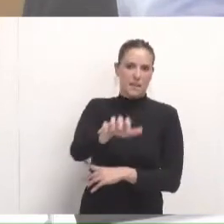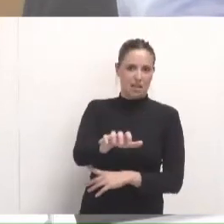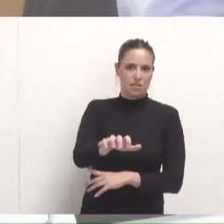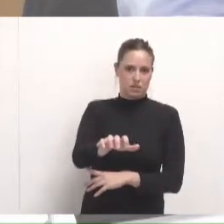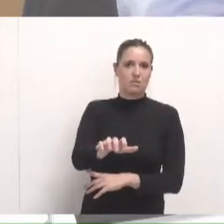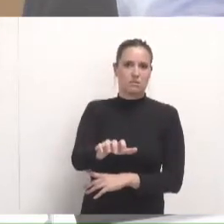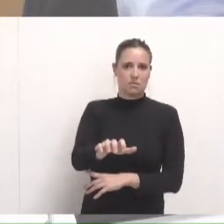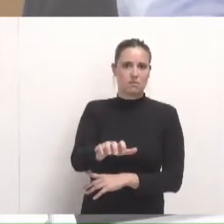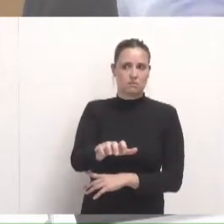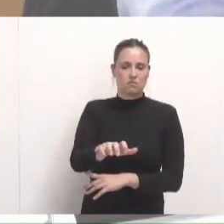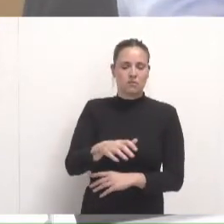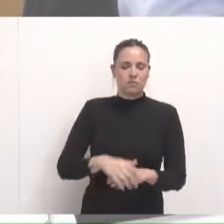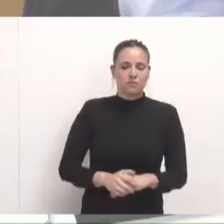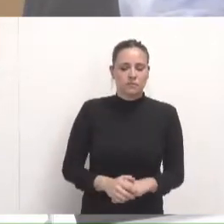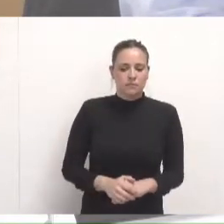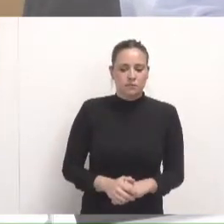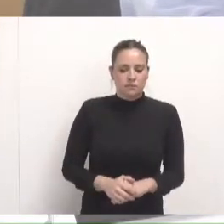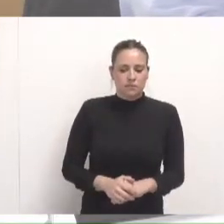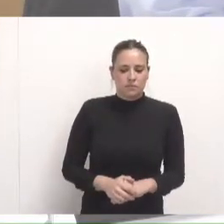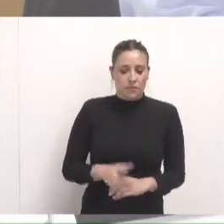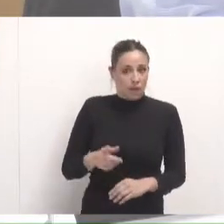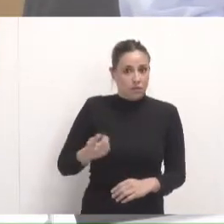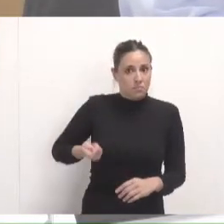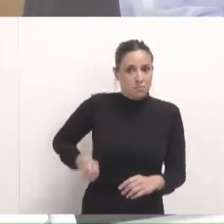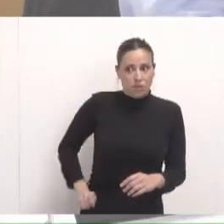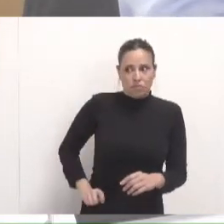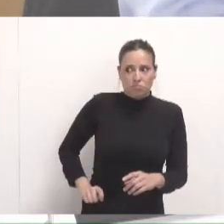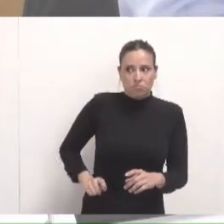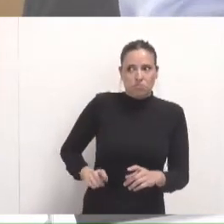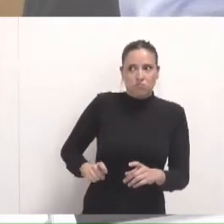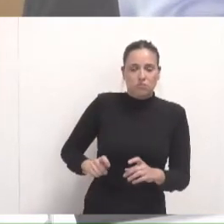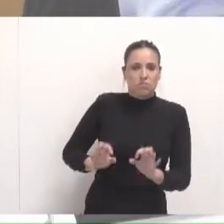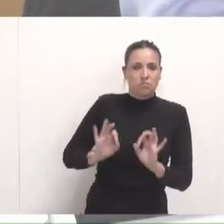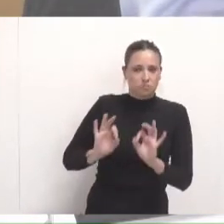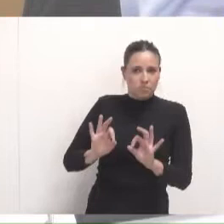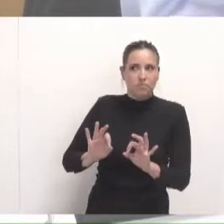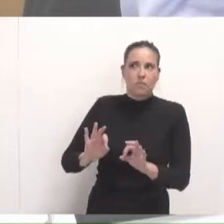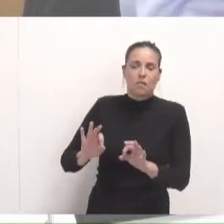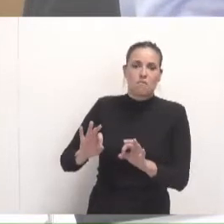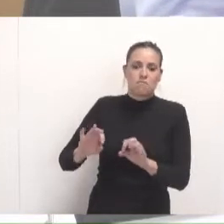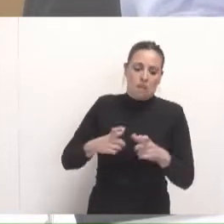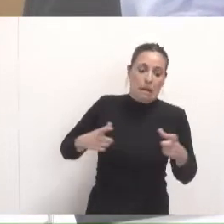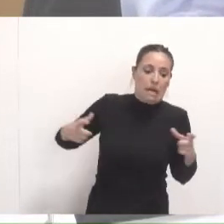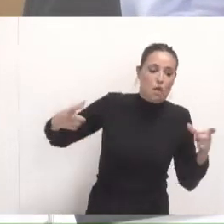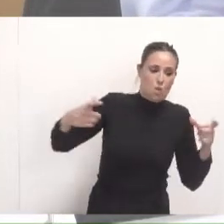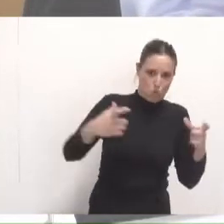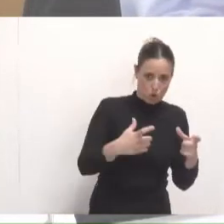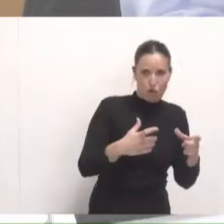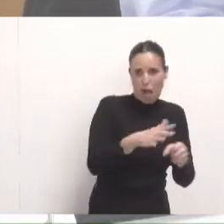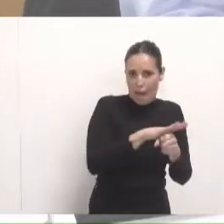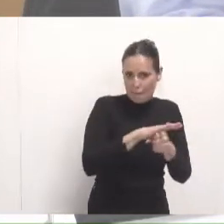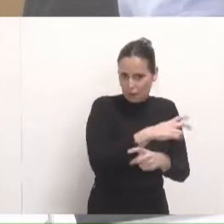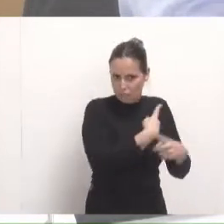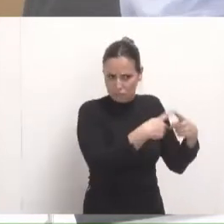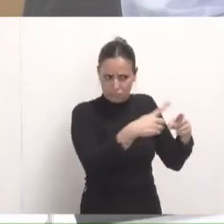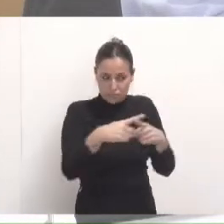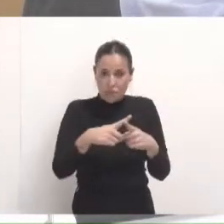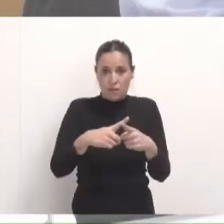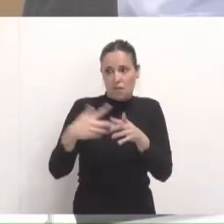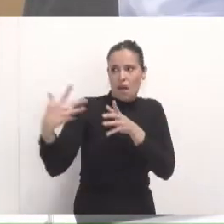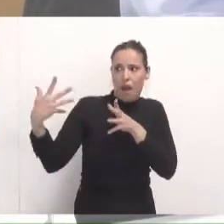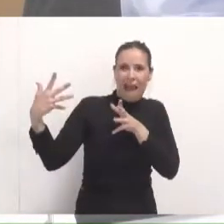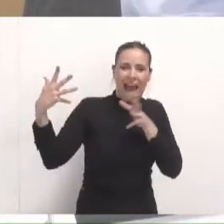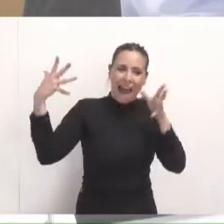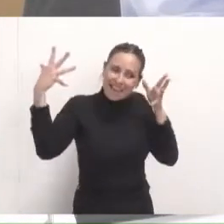Esto, bueno, lo que ha provocado es que hayamos tenido reuniones en diferentes ámbitos y con el asesoramiento de